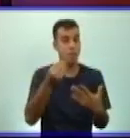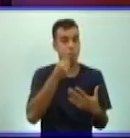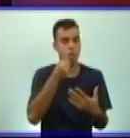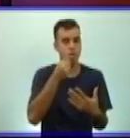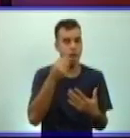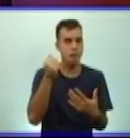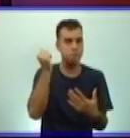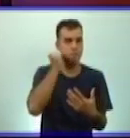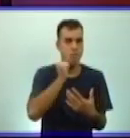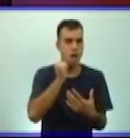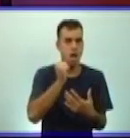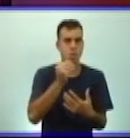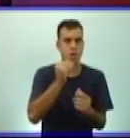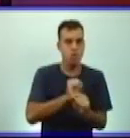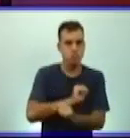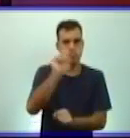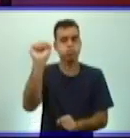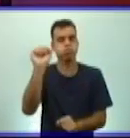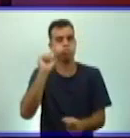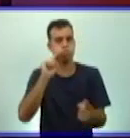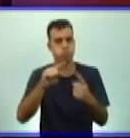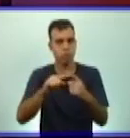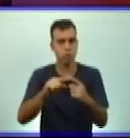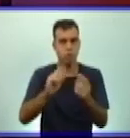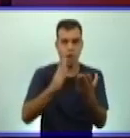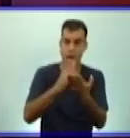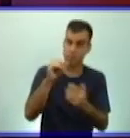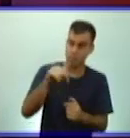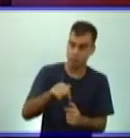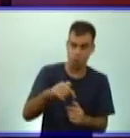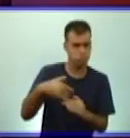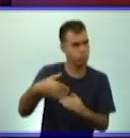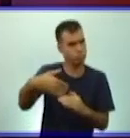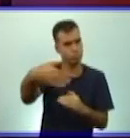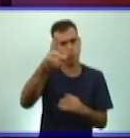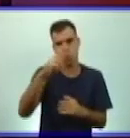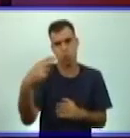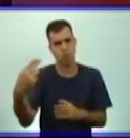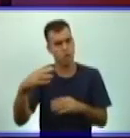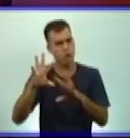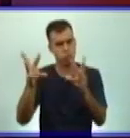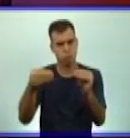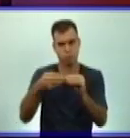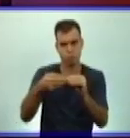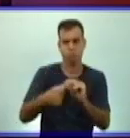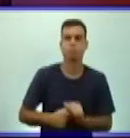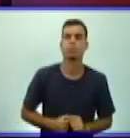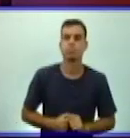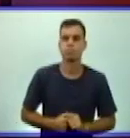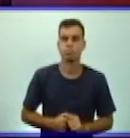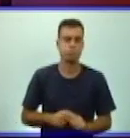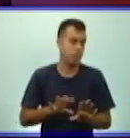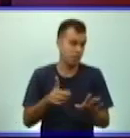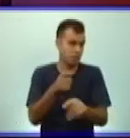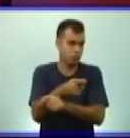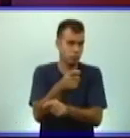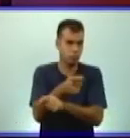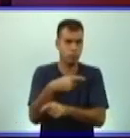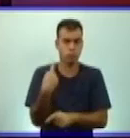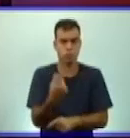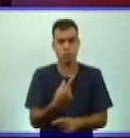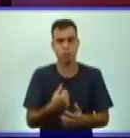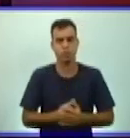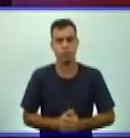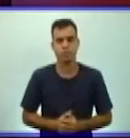puedan vencer los objetivos tanto del encuentro de hoy como de todas las unidades en las que vamos a estar impartiendo, que vamos a estar aquí